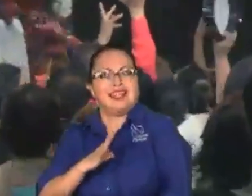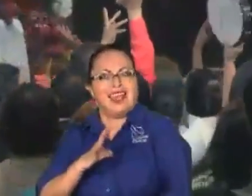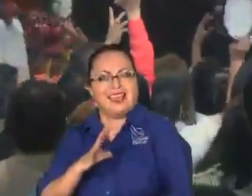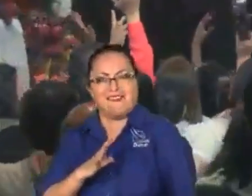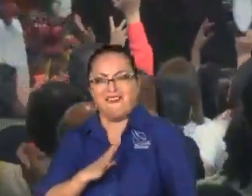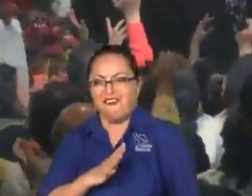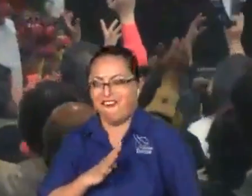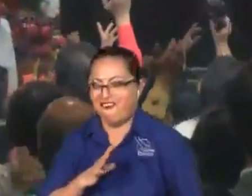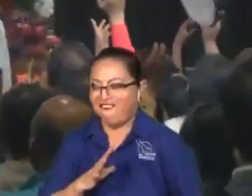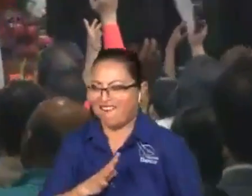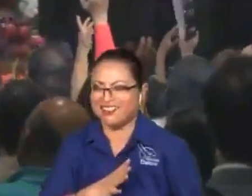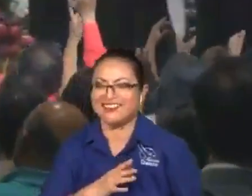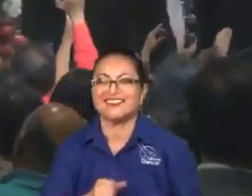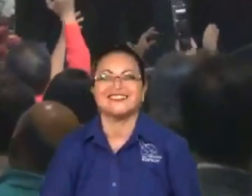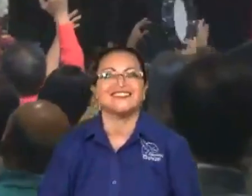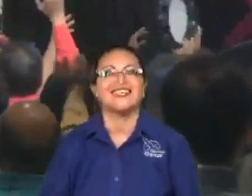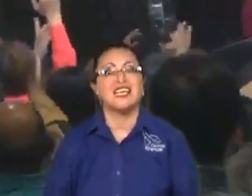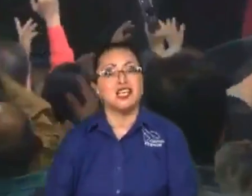La tengo.